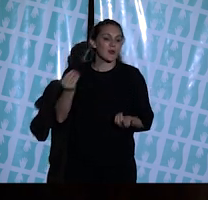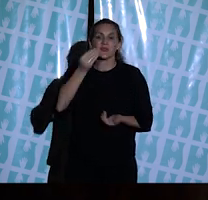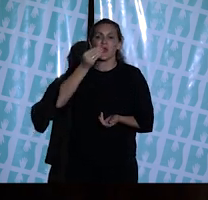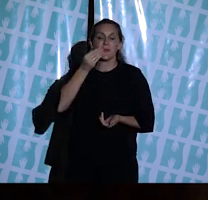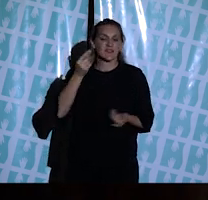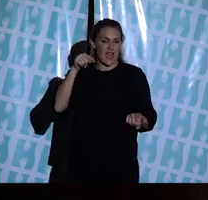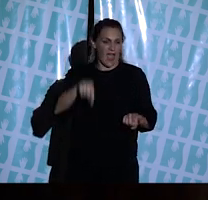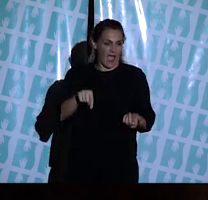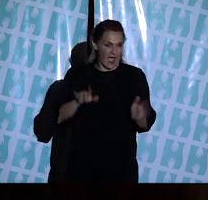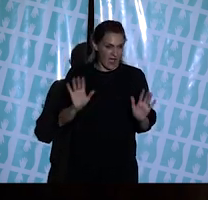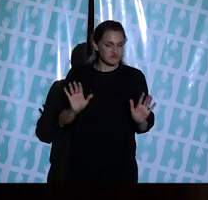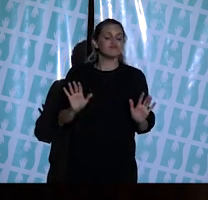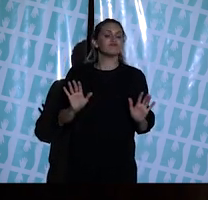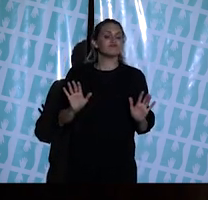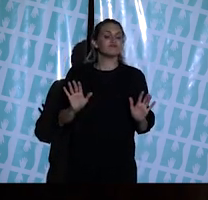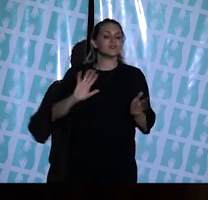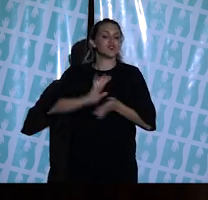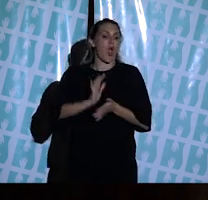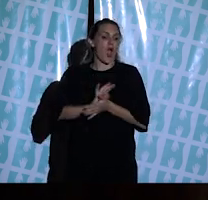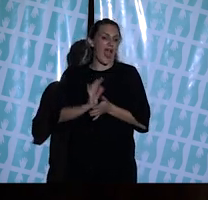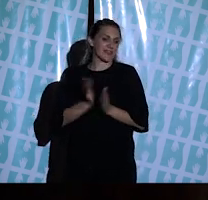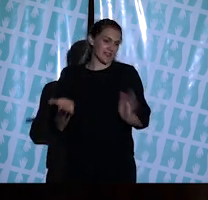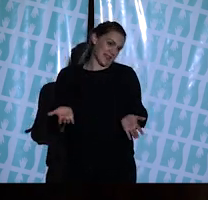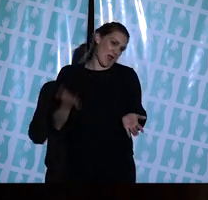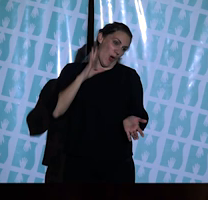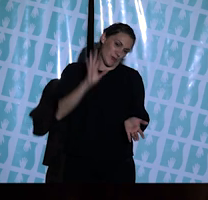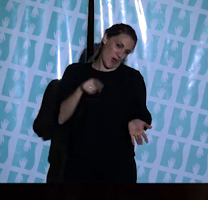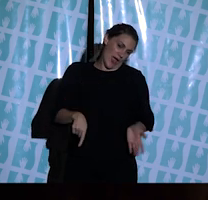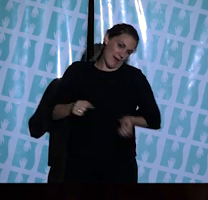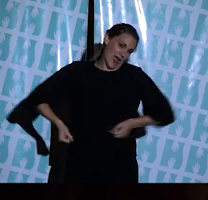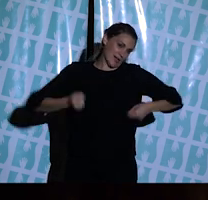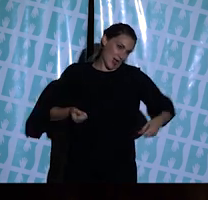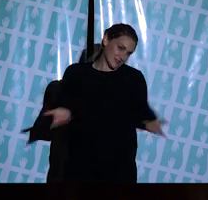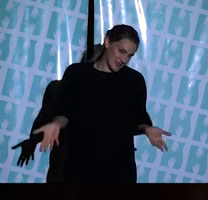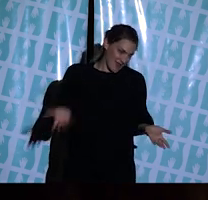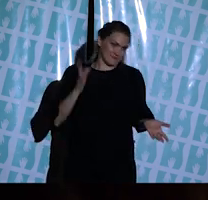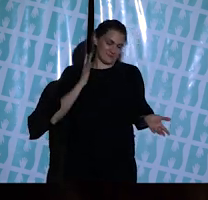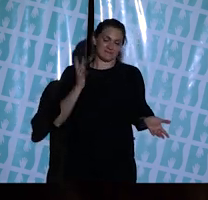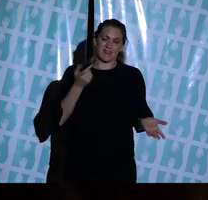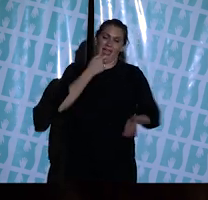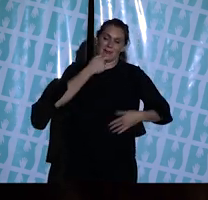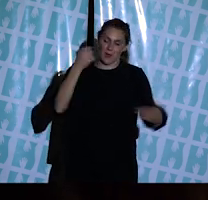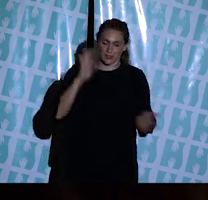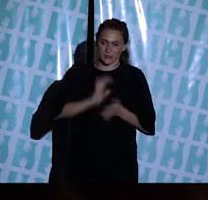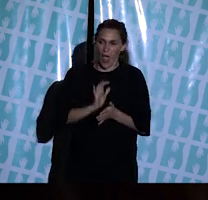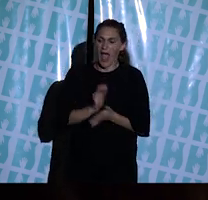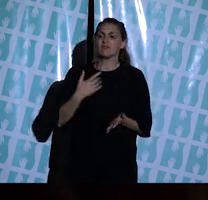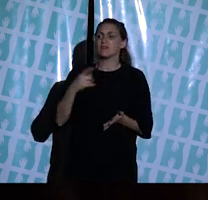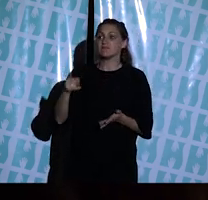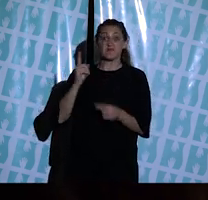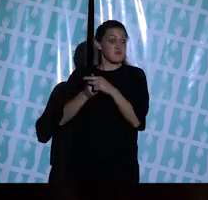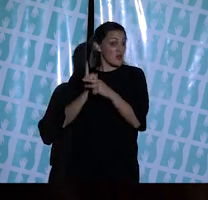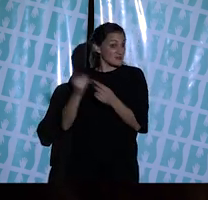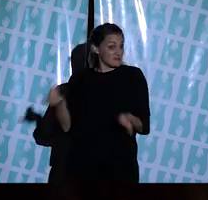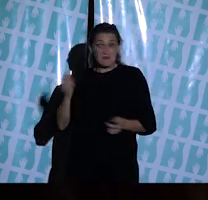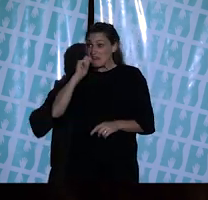aquí. El chocolate. Por supuesto. El chocolate va a generar un efecto positivo.